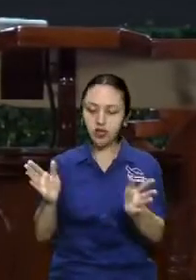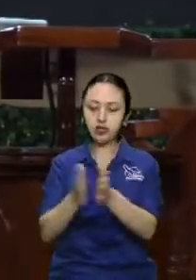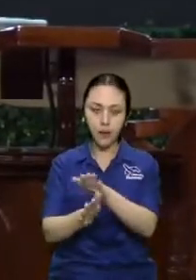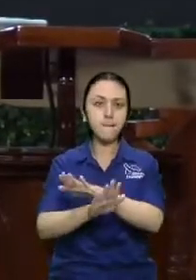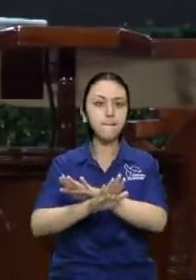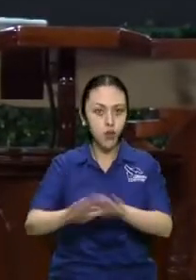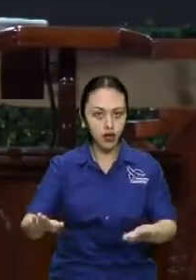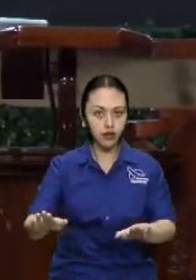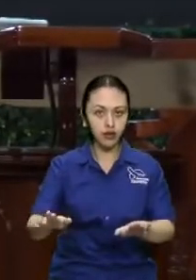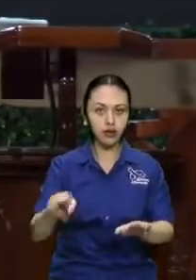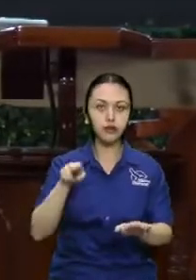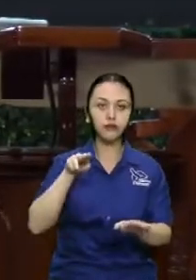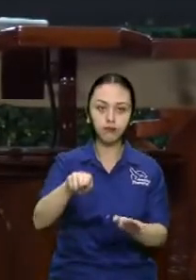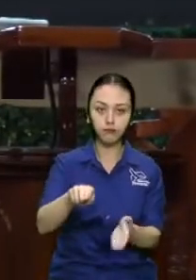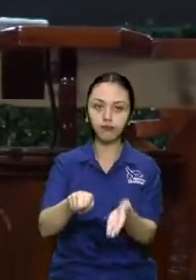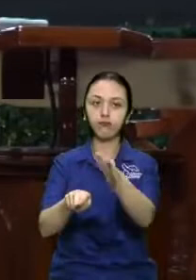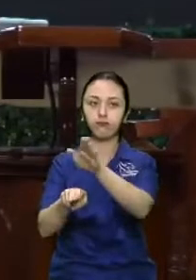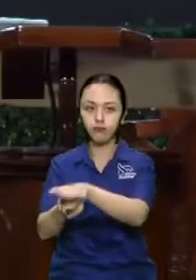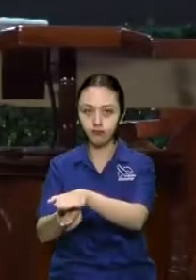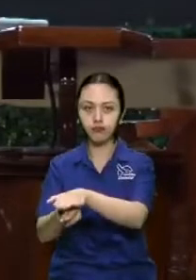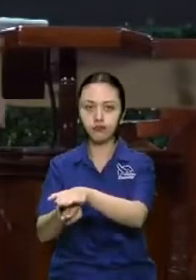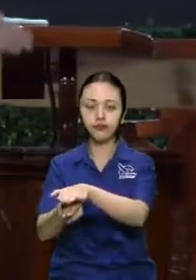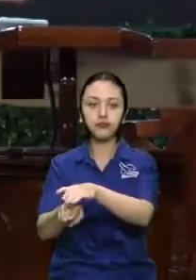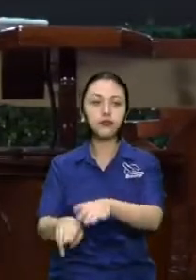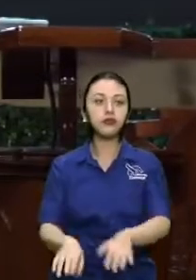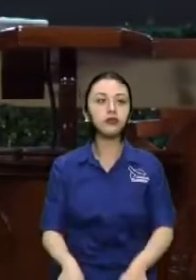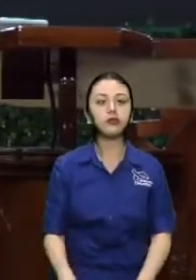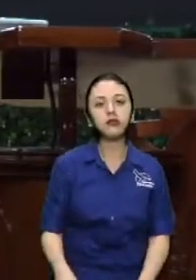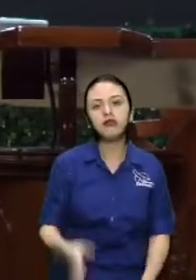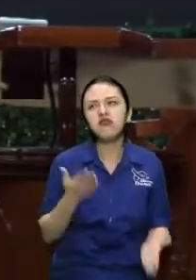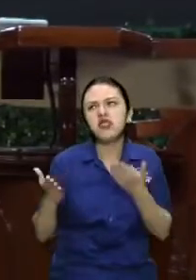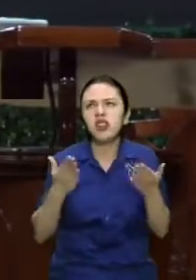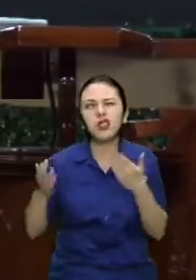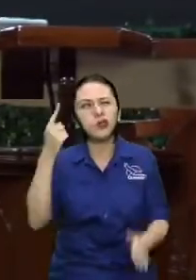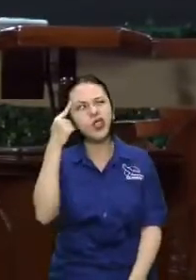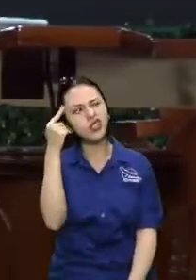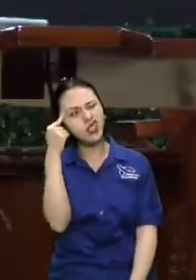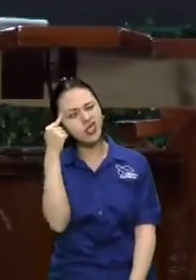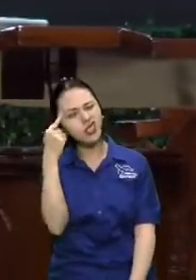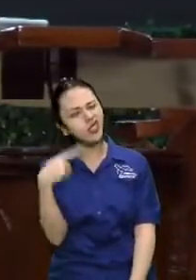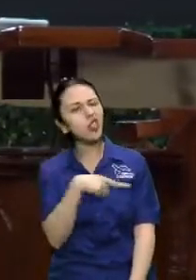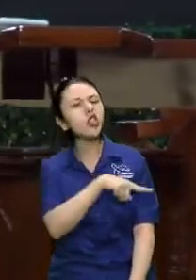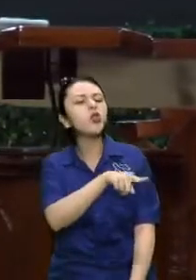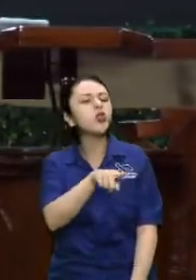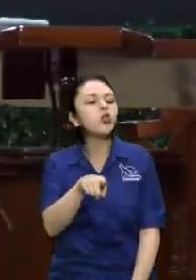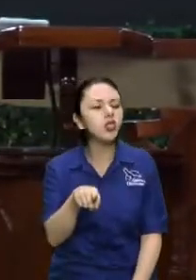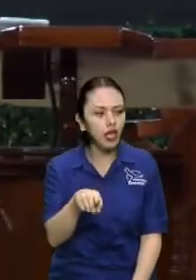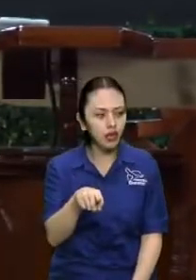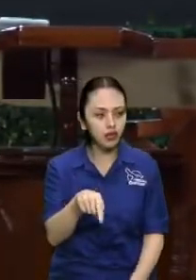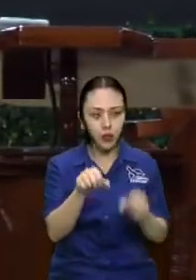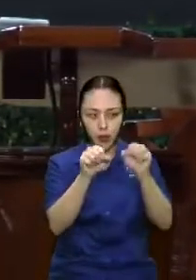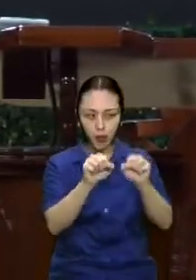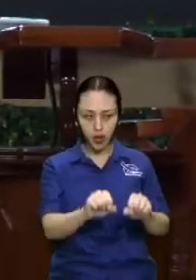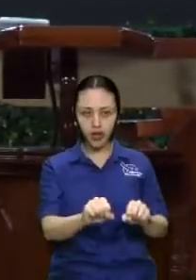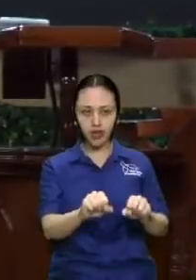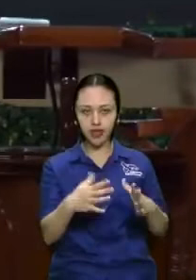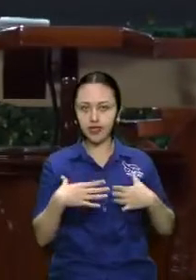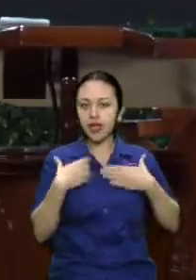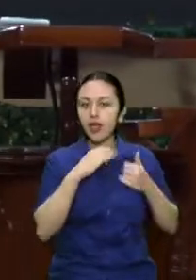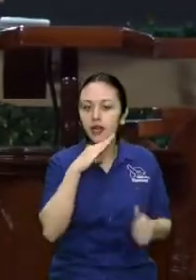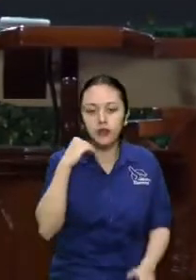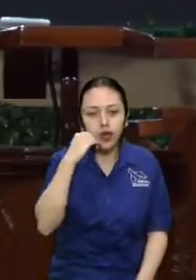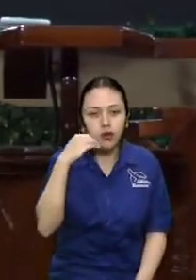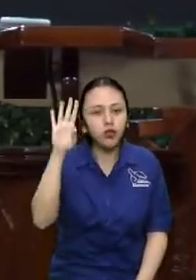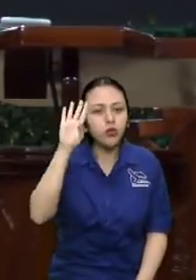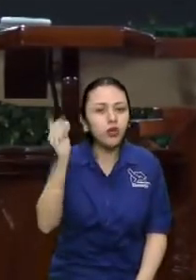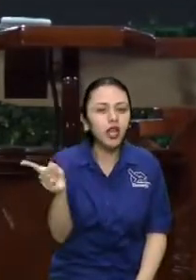diciendo, ahí si eso es así, porque eso es lo que dice, y si ustedes pueden sanar enfermos, ¿por qué no van a los hospitales? Entonces yo también